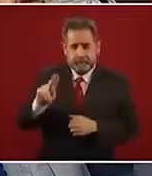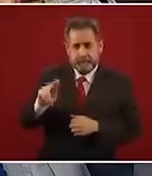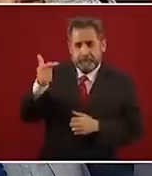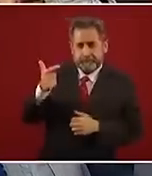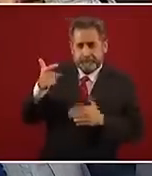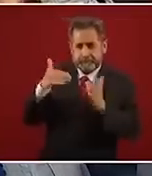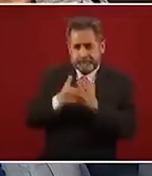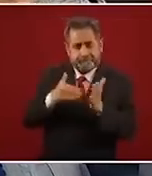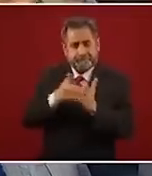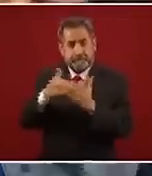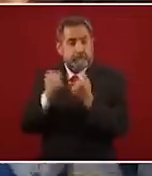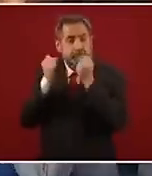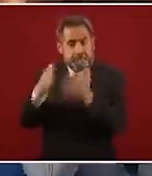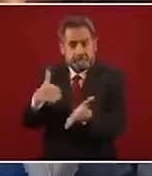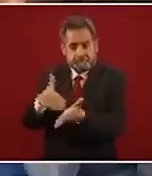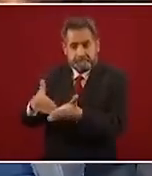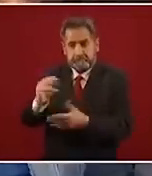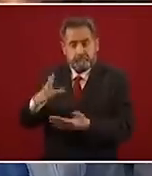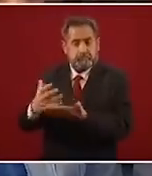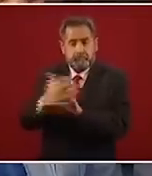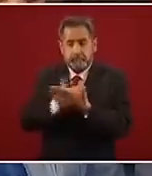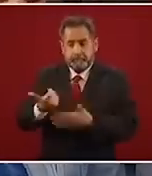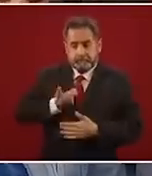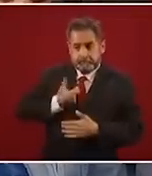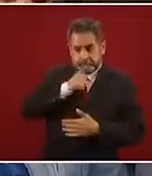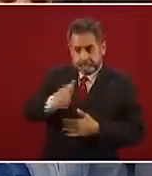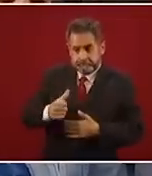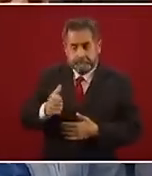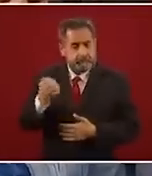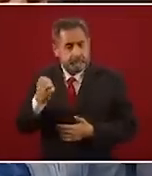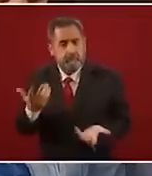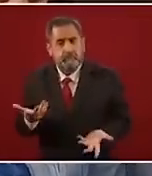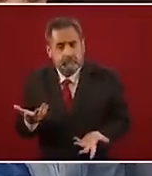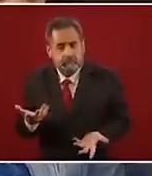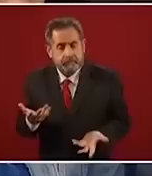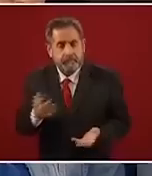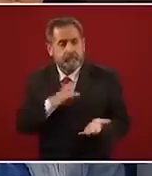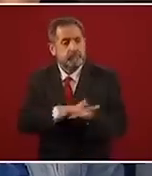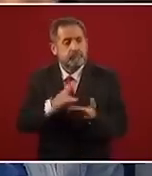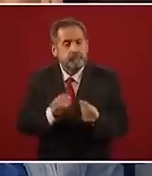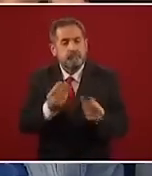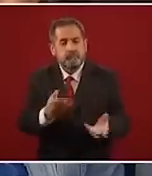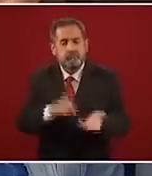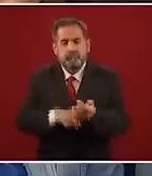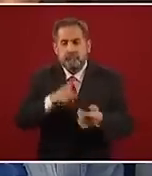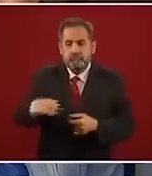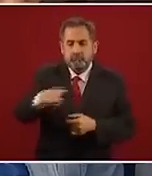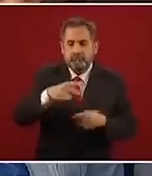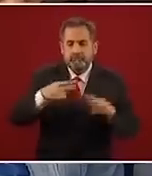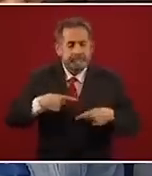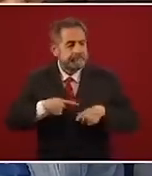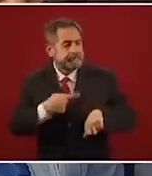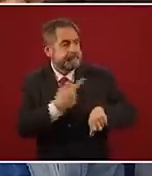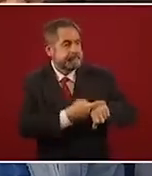mil, miles no han cobrado todo el mes de enero. Entonces, ¿qué incentivo se le puede dar a los pacientes,